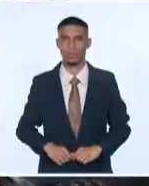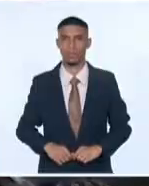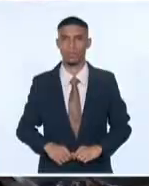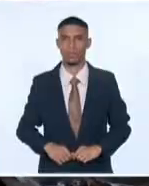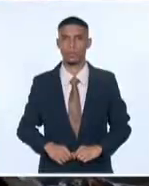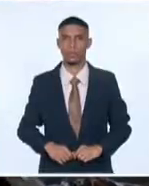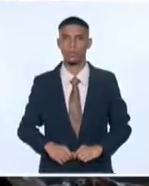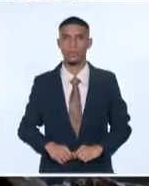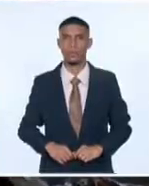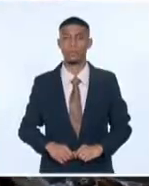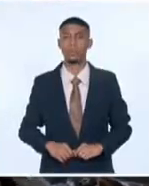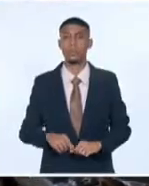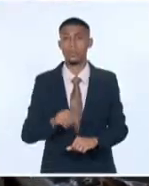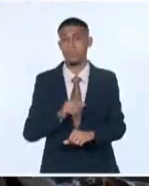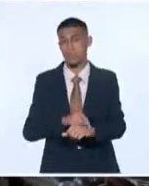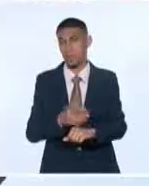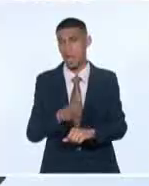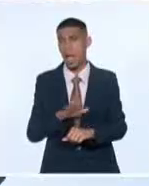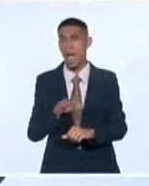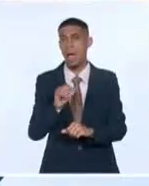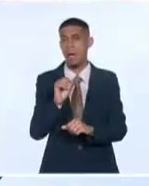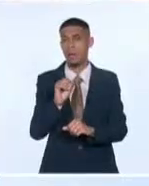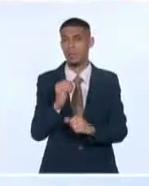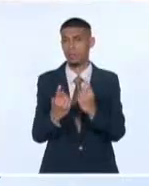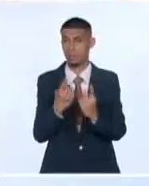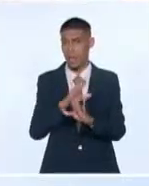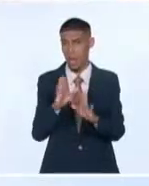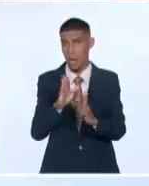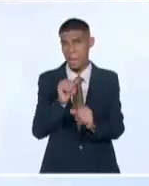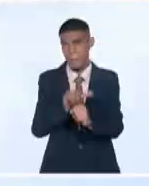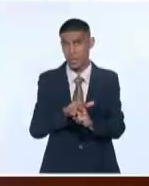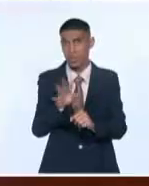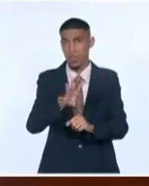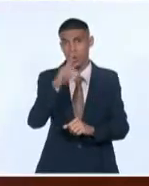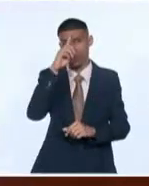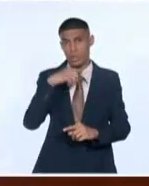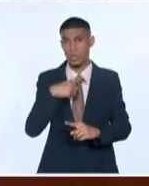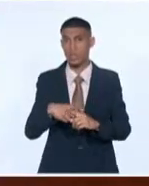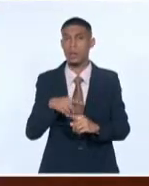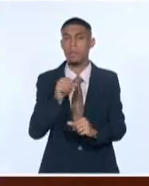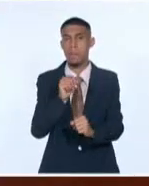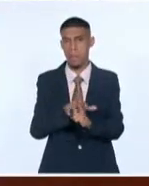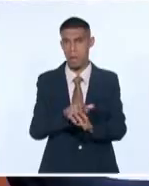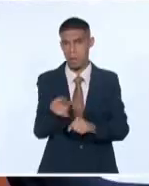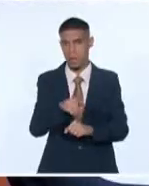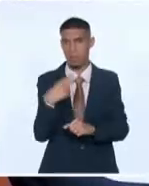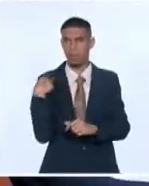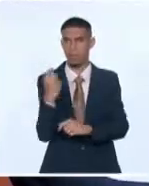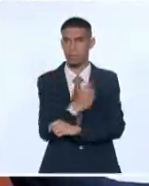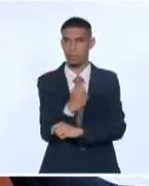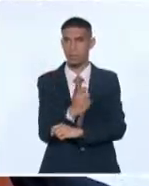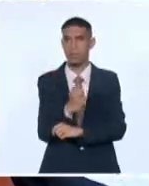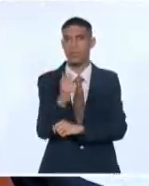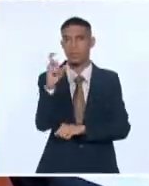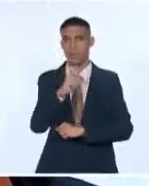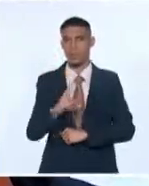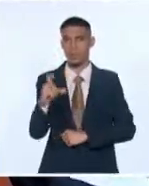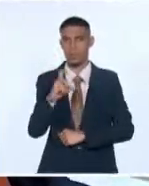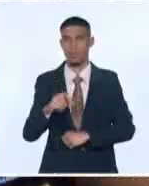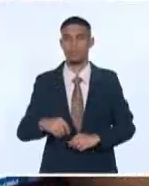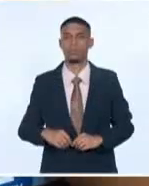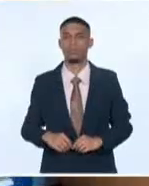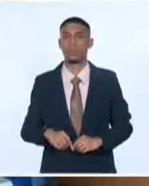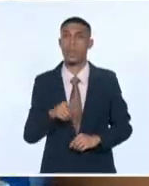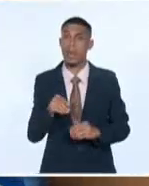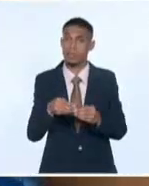Dentro de unas horas, más de 113.000 alumnos iniciarán el curso escolar 2023-2024 en Camagüey, cuando abran